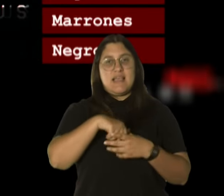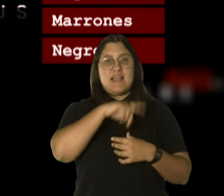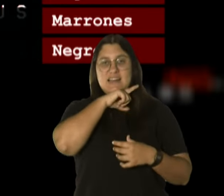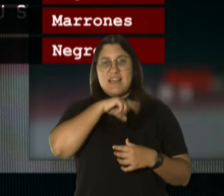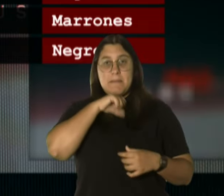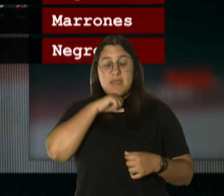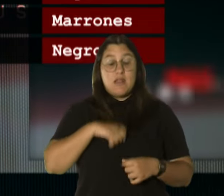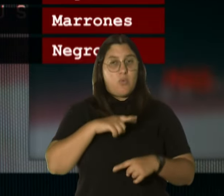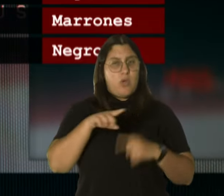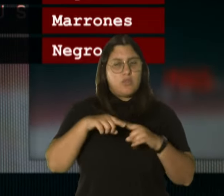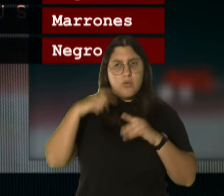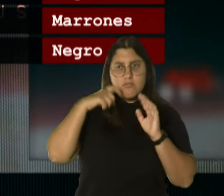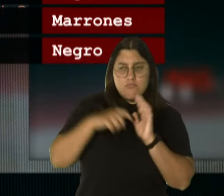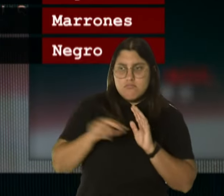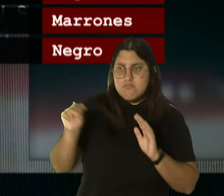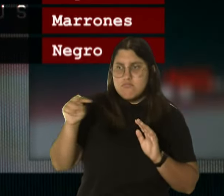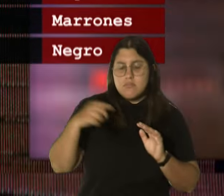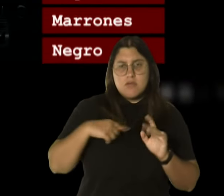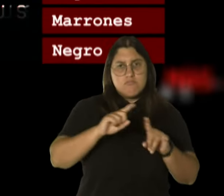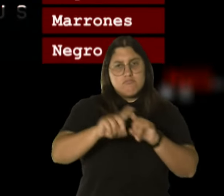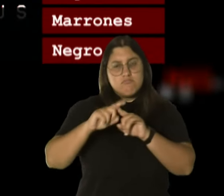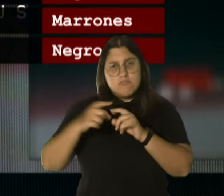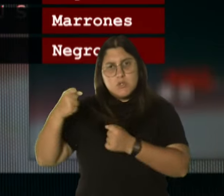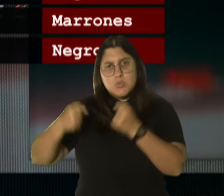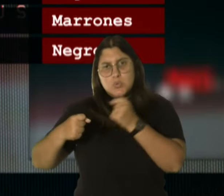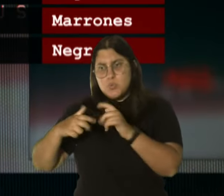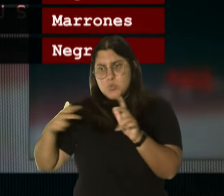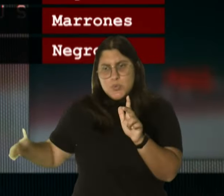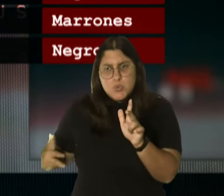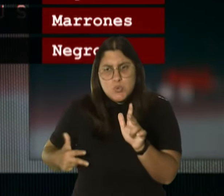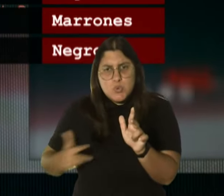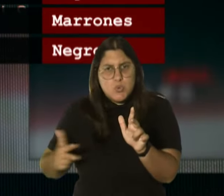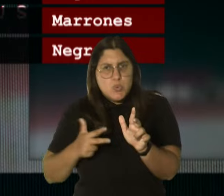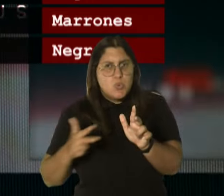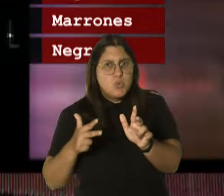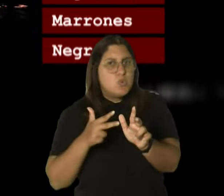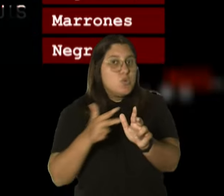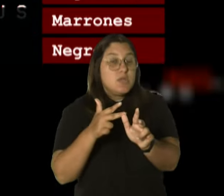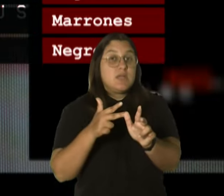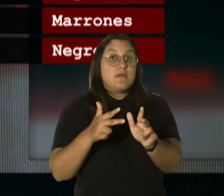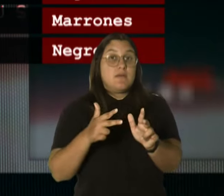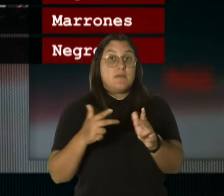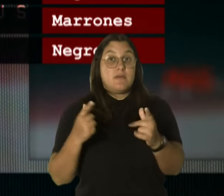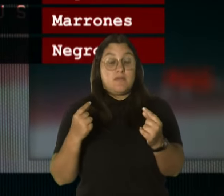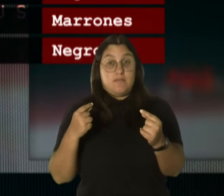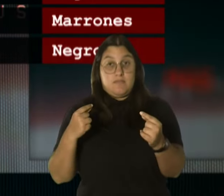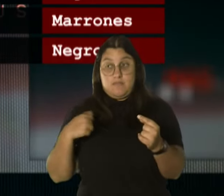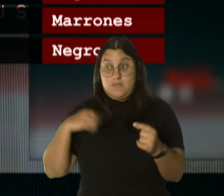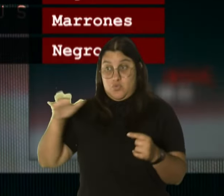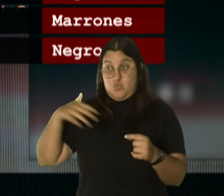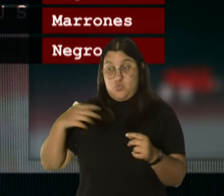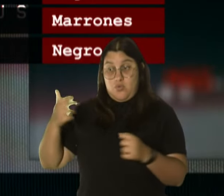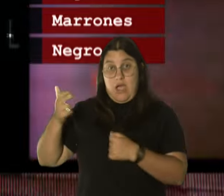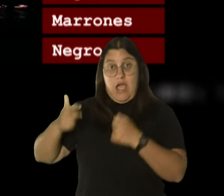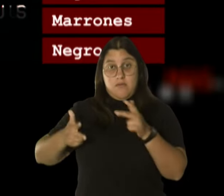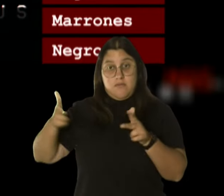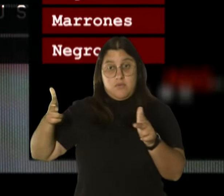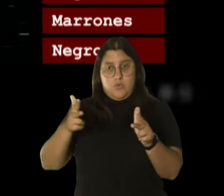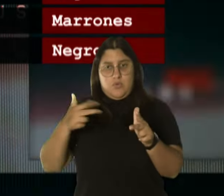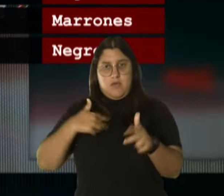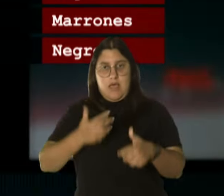cuando se percatan de que se acercan varios vehículos a toda prisa hacia ellos y sacan desde sus vehículos